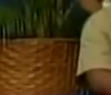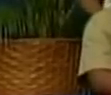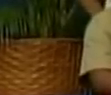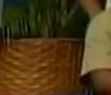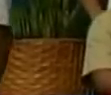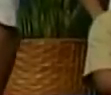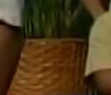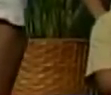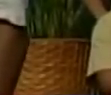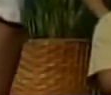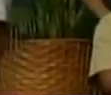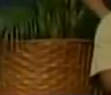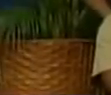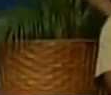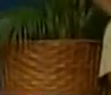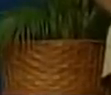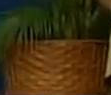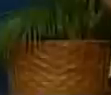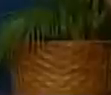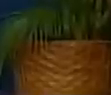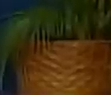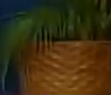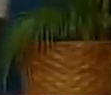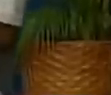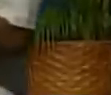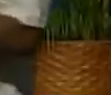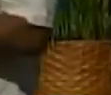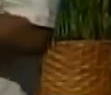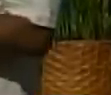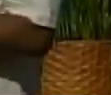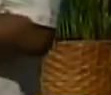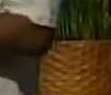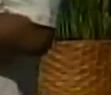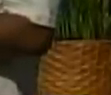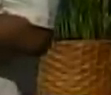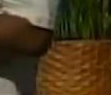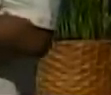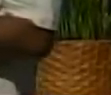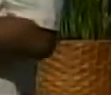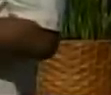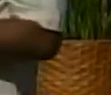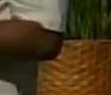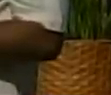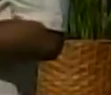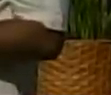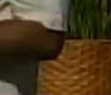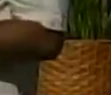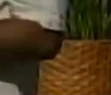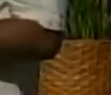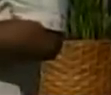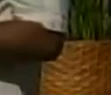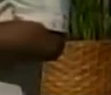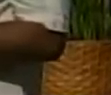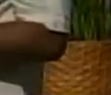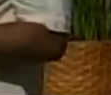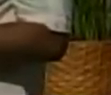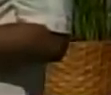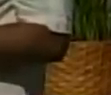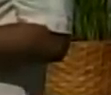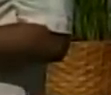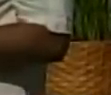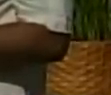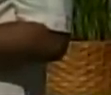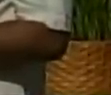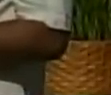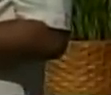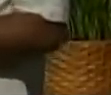ese modelo económico, estamos siendo amenazados ya con una guerra económica permanente sobre nuestro